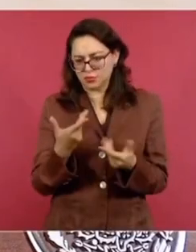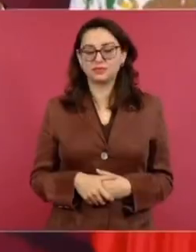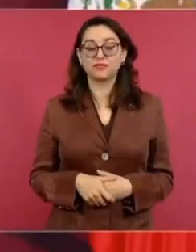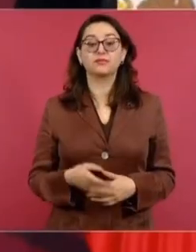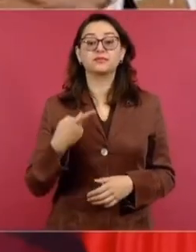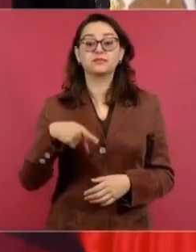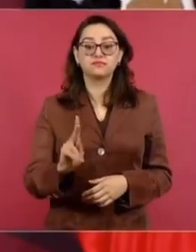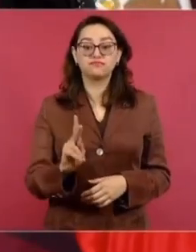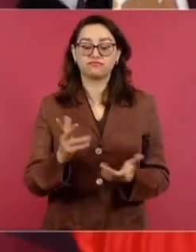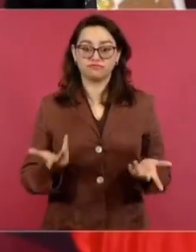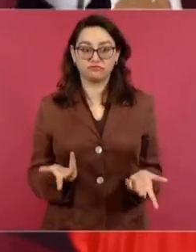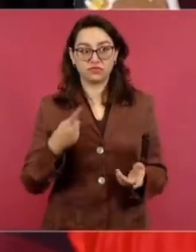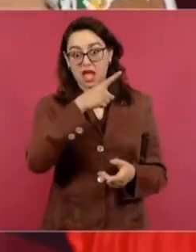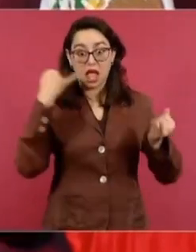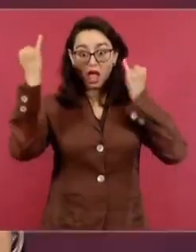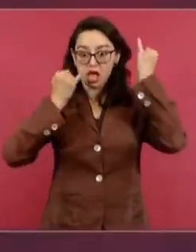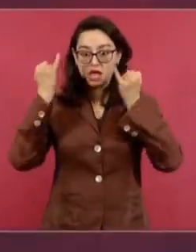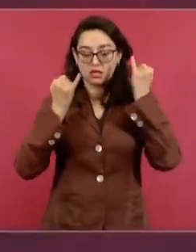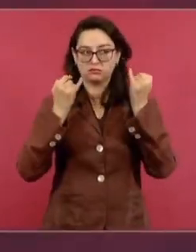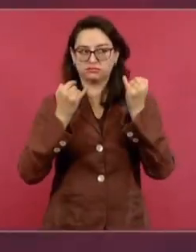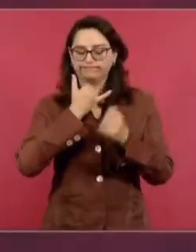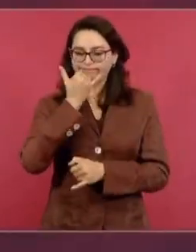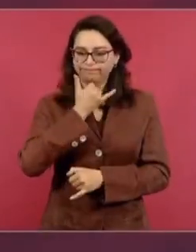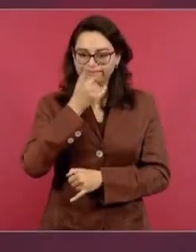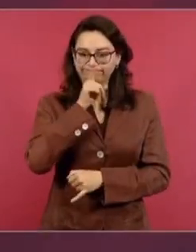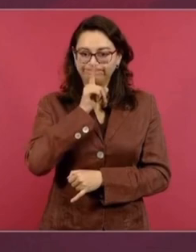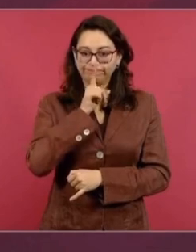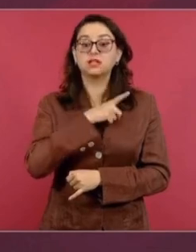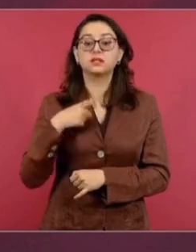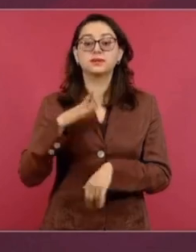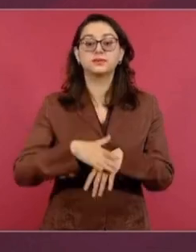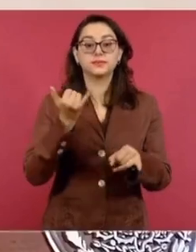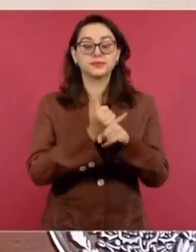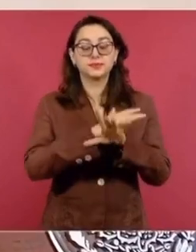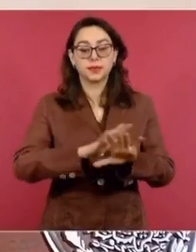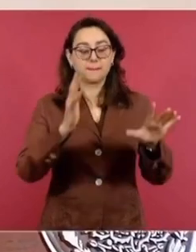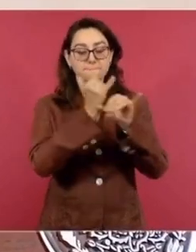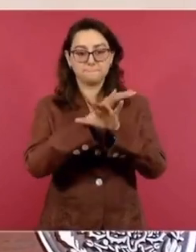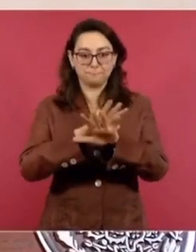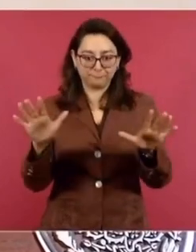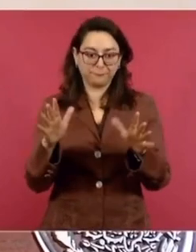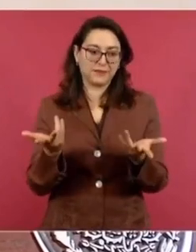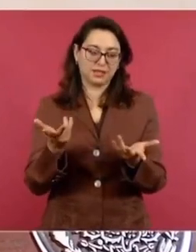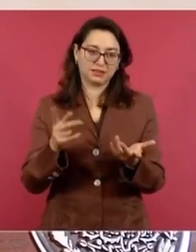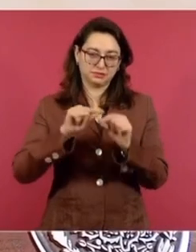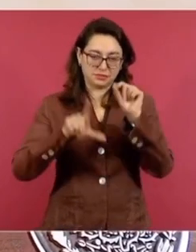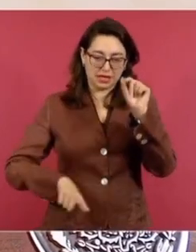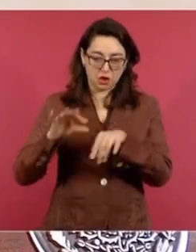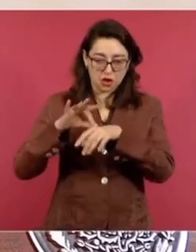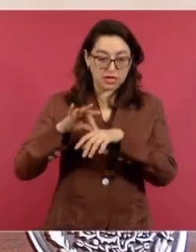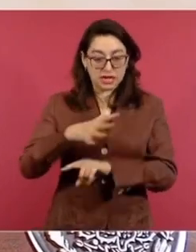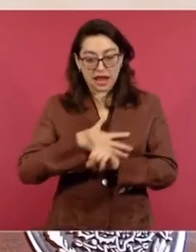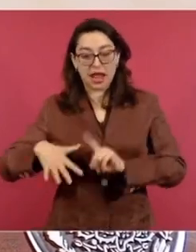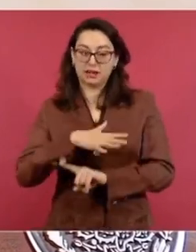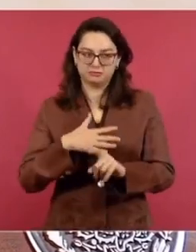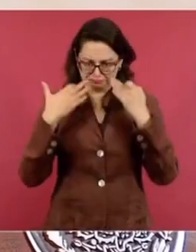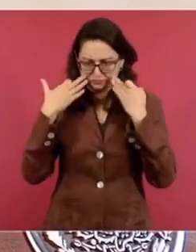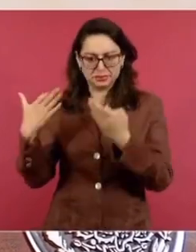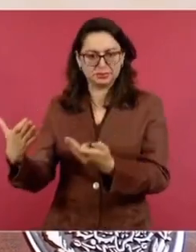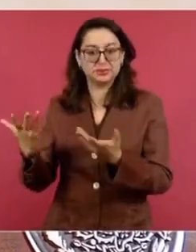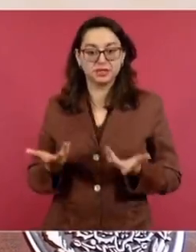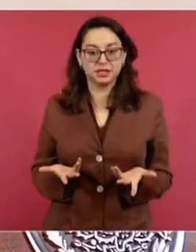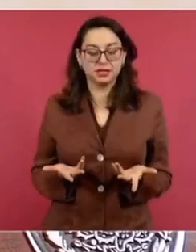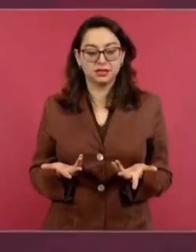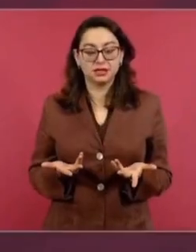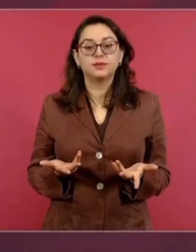México. Hay que informar a los ciudadanos de Estados Unidos sobre lo que realmente está sucediendo, para